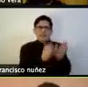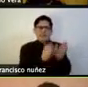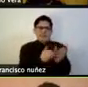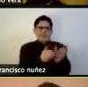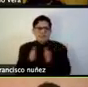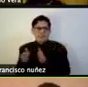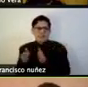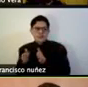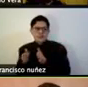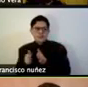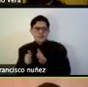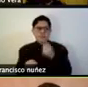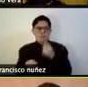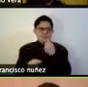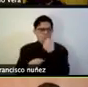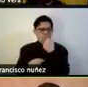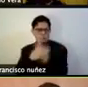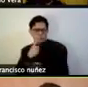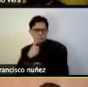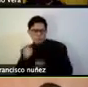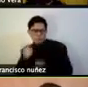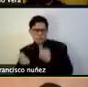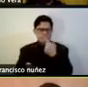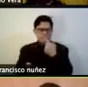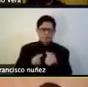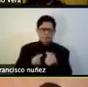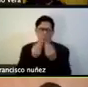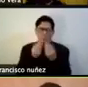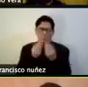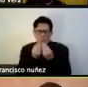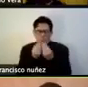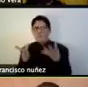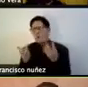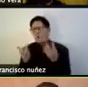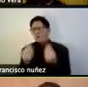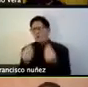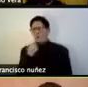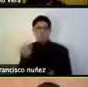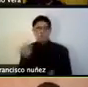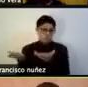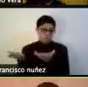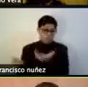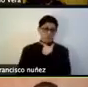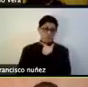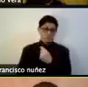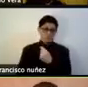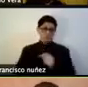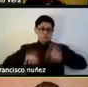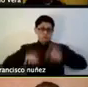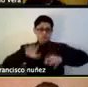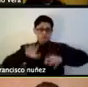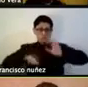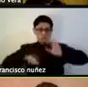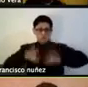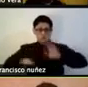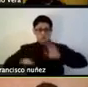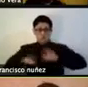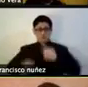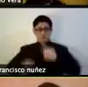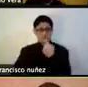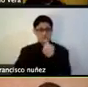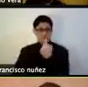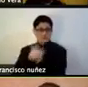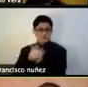me imagino que ustedes también, entonces los quiero invitar a escribirlas en el chat de nuestra reunión por Zoom y en el chat del